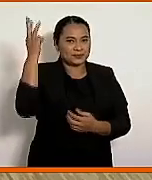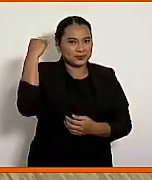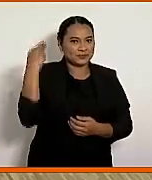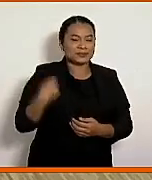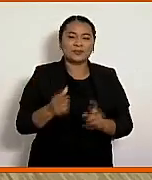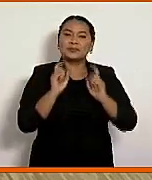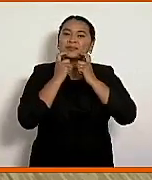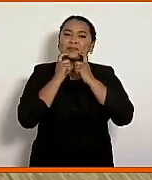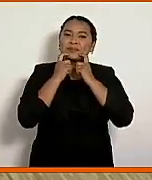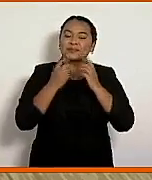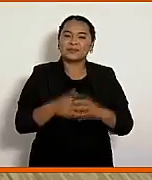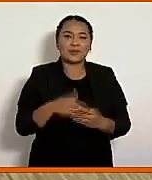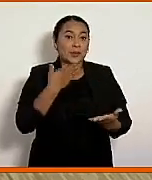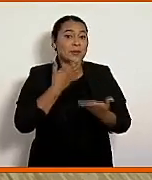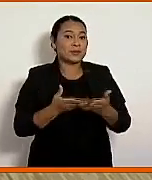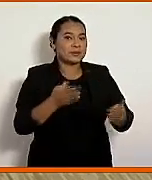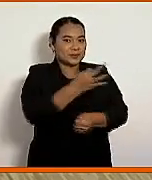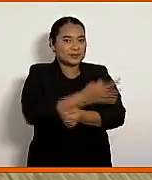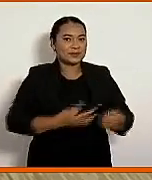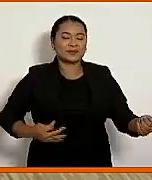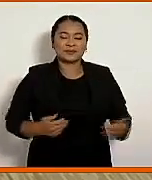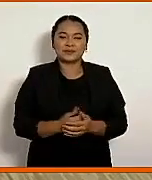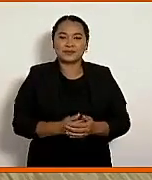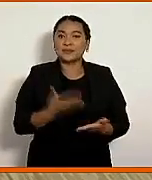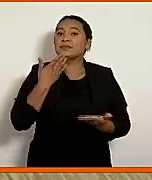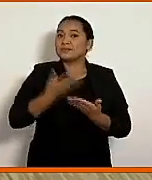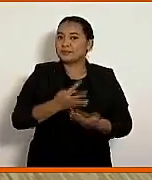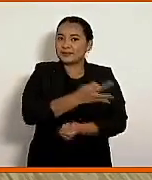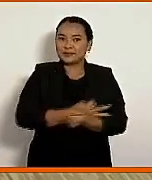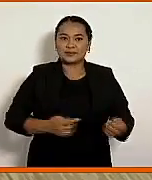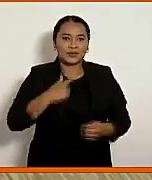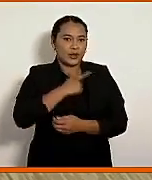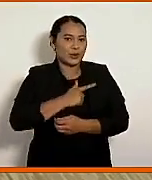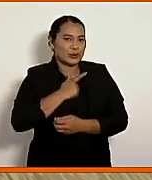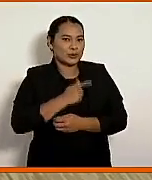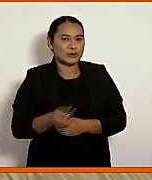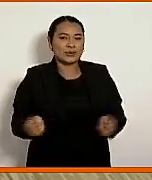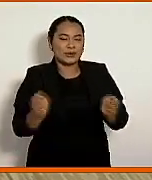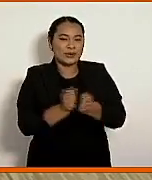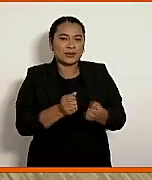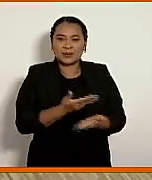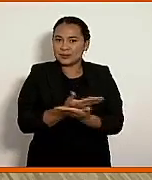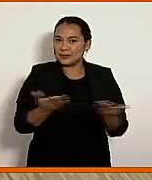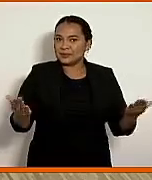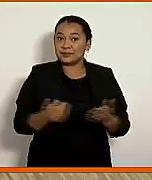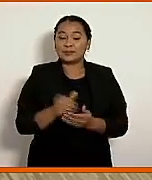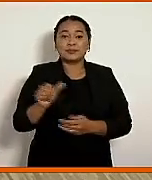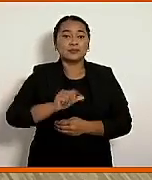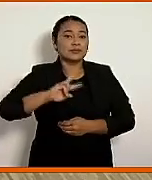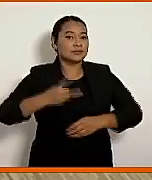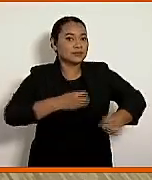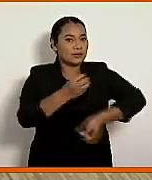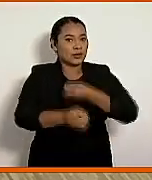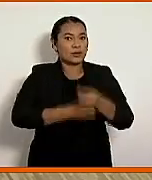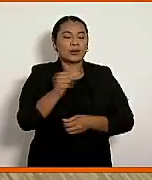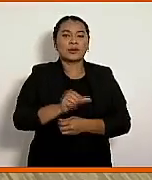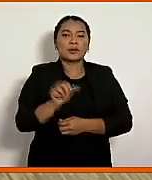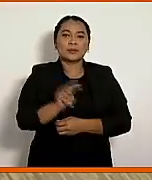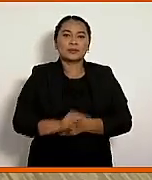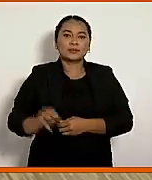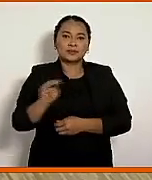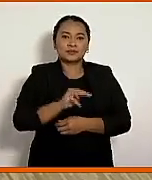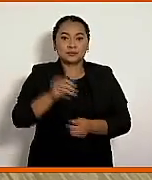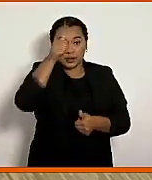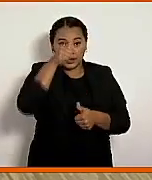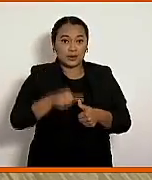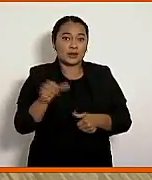Escobar y Tatiana Varela. Buenas tardes, Madeline. Buenas tardes, Francini. Un placer estarles acompañando en este segundo sorteo del día de hoy, miércoles. Recuerden